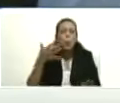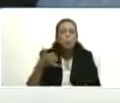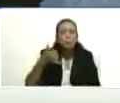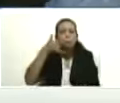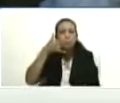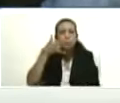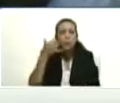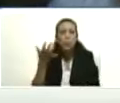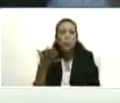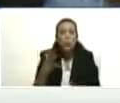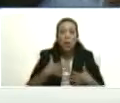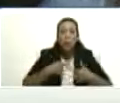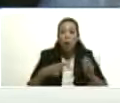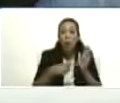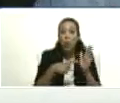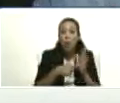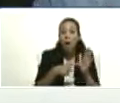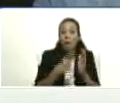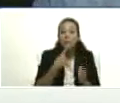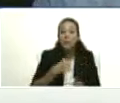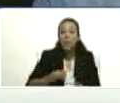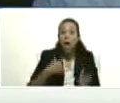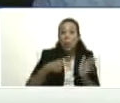llaman la dueña que nos alquilaba,